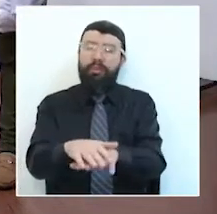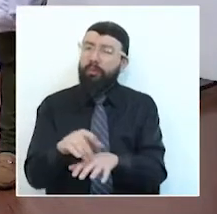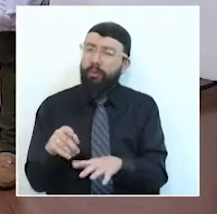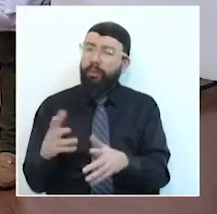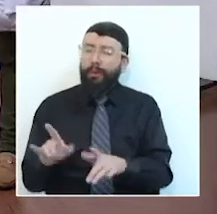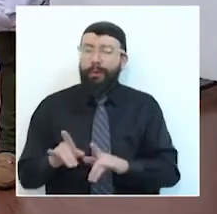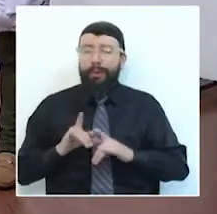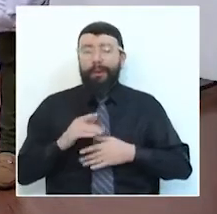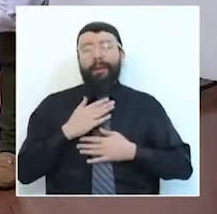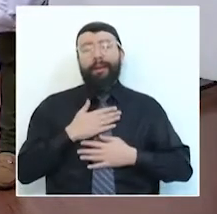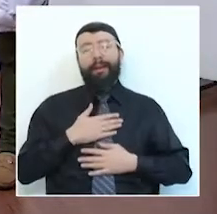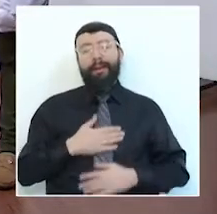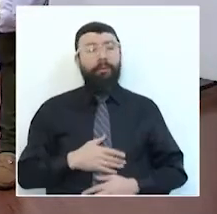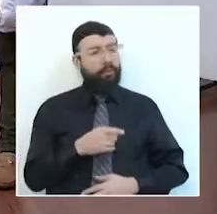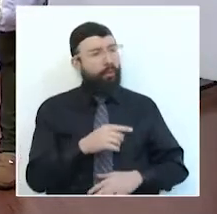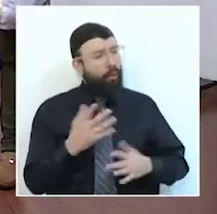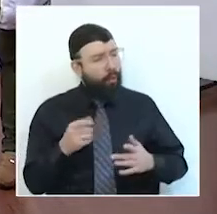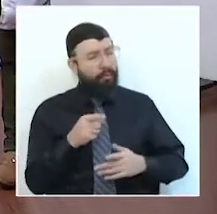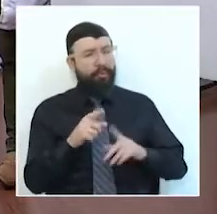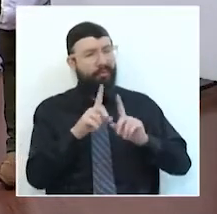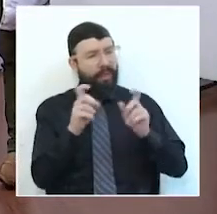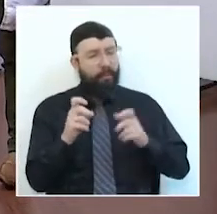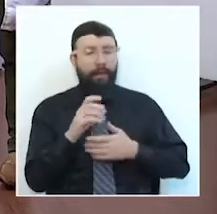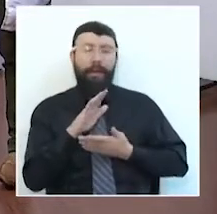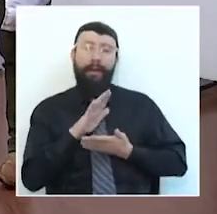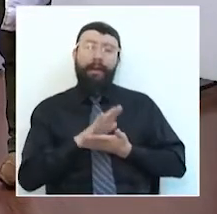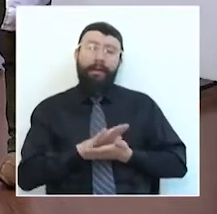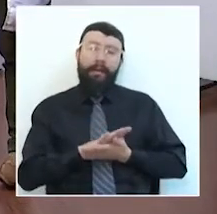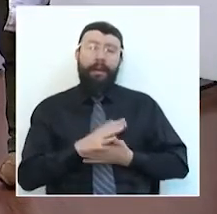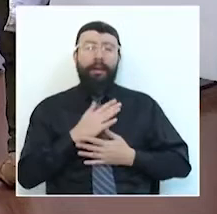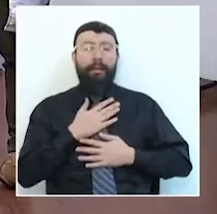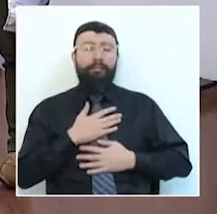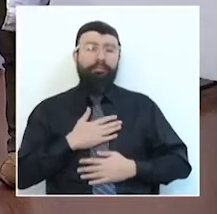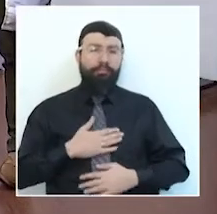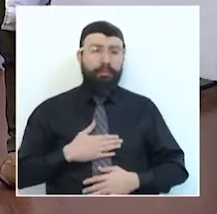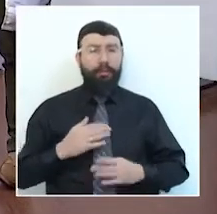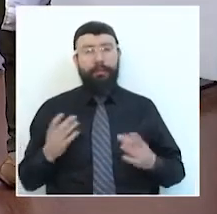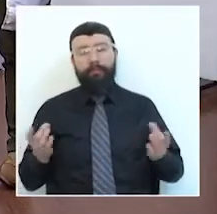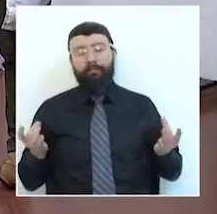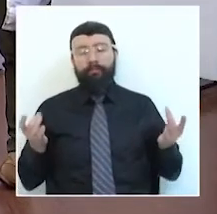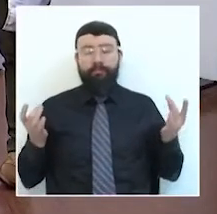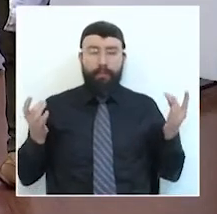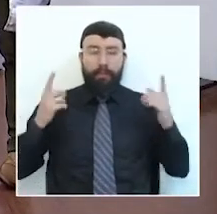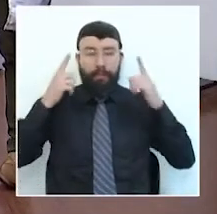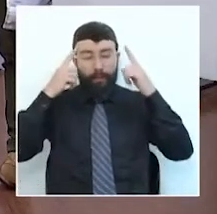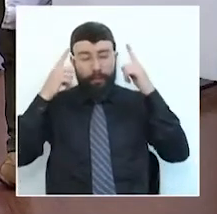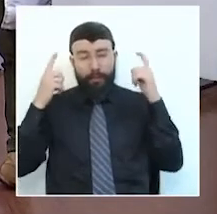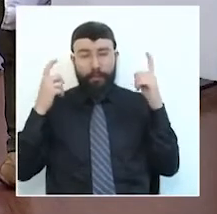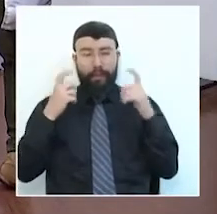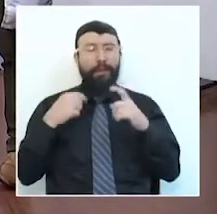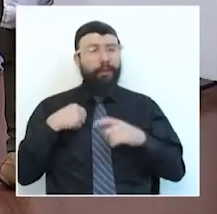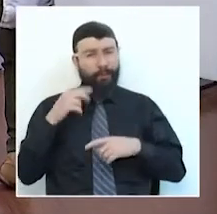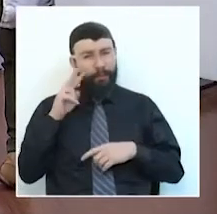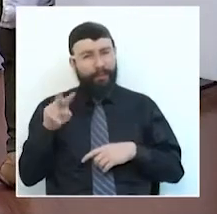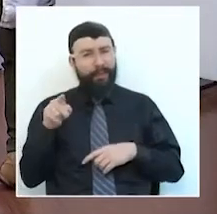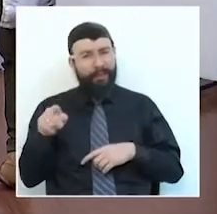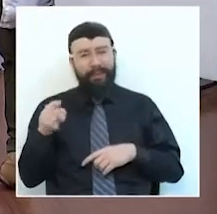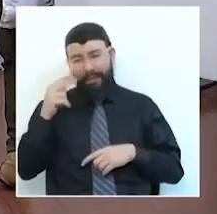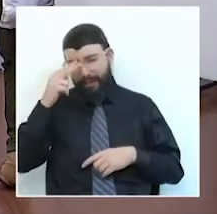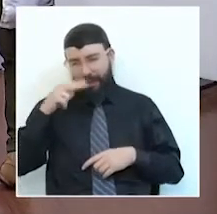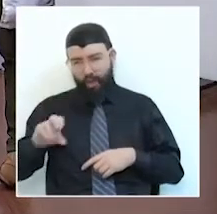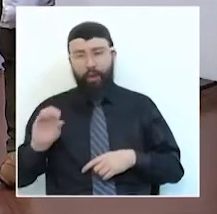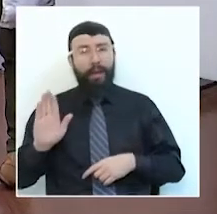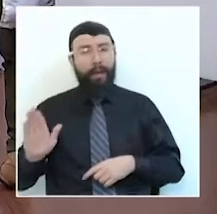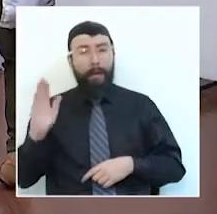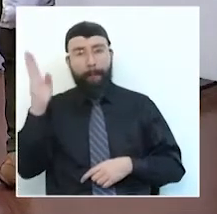tema de la paz de que usted tanto insiste medita a relajarnos a tanta alegría de los vídeos de mi hijo ahora en brasil